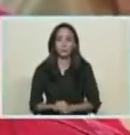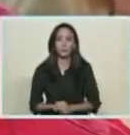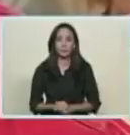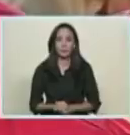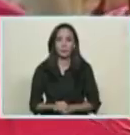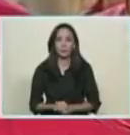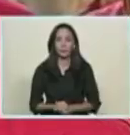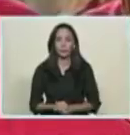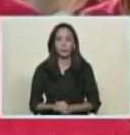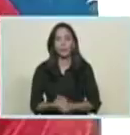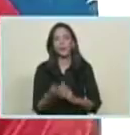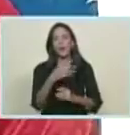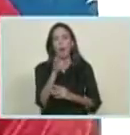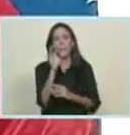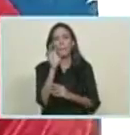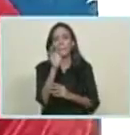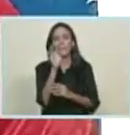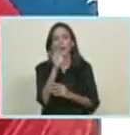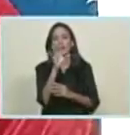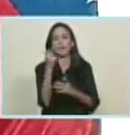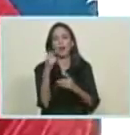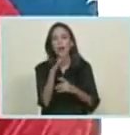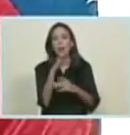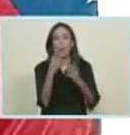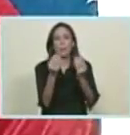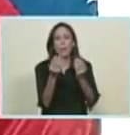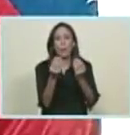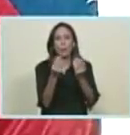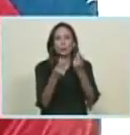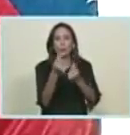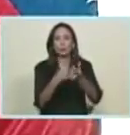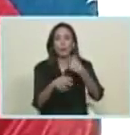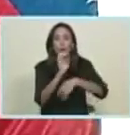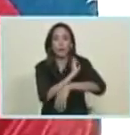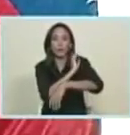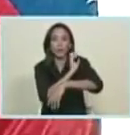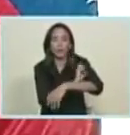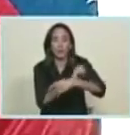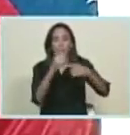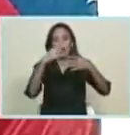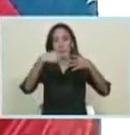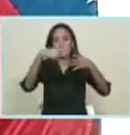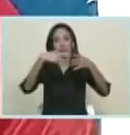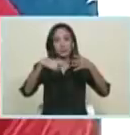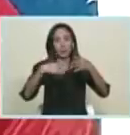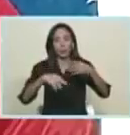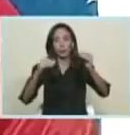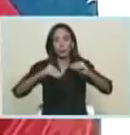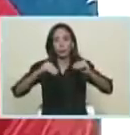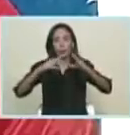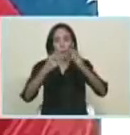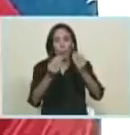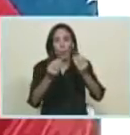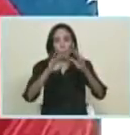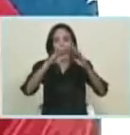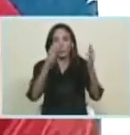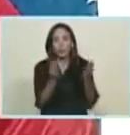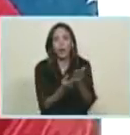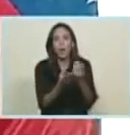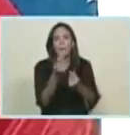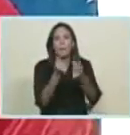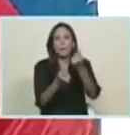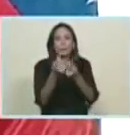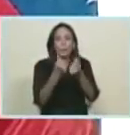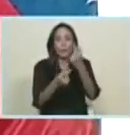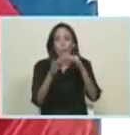en un país estratégico desde el punto de vista energético para el mundo occidental, para el capitalismo